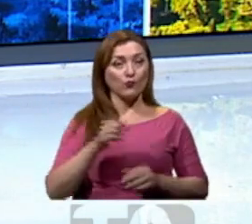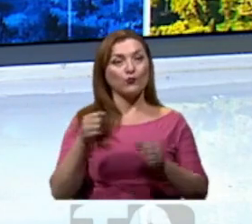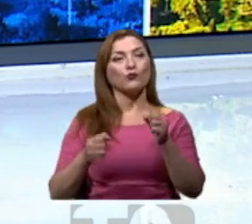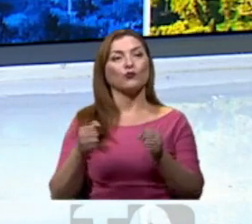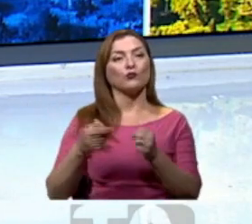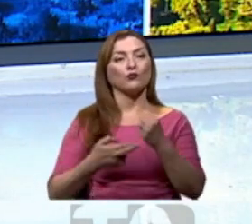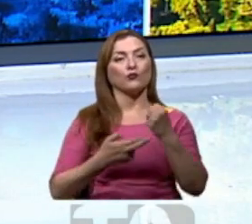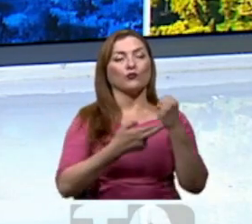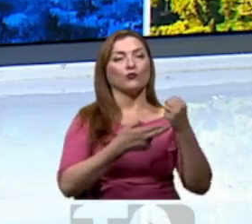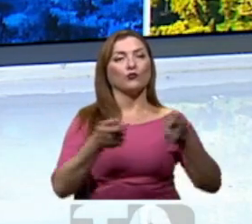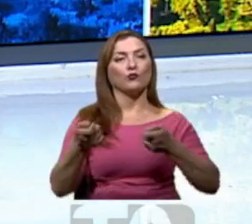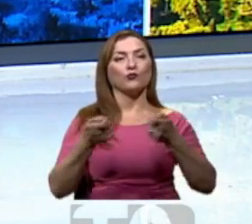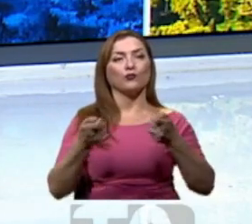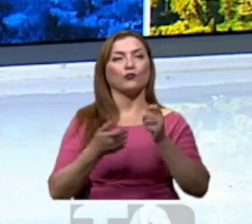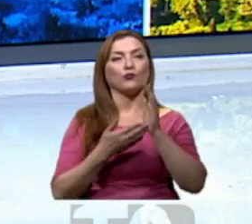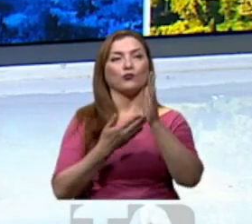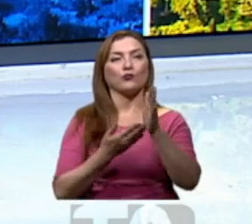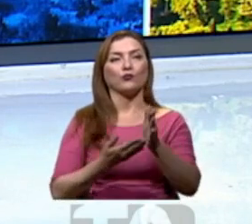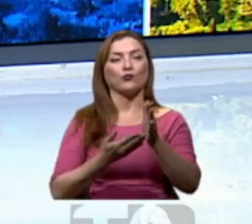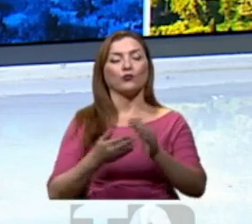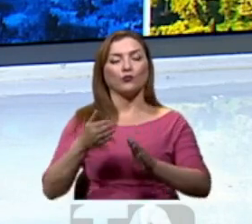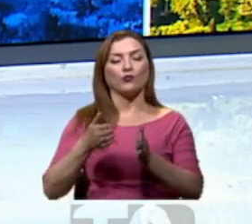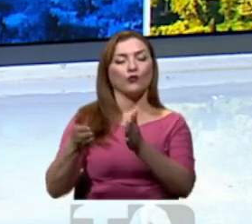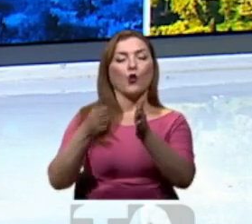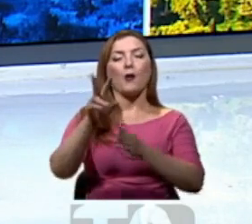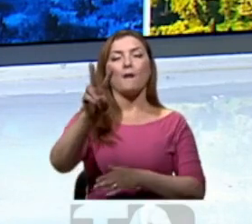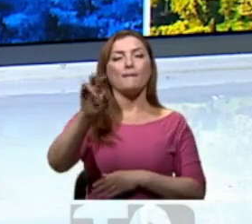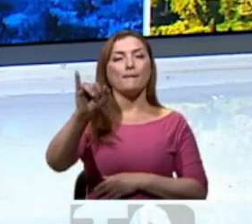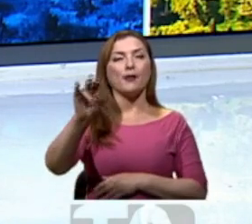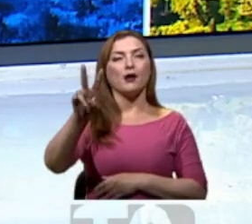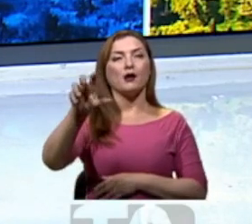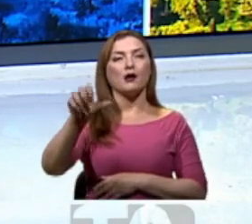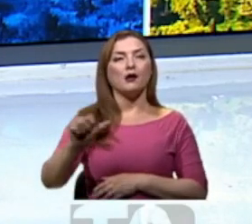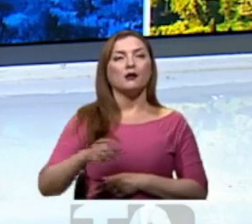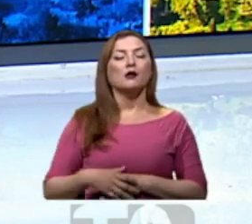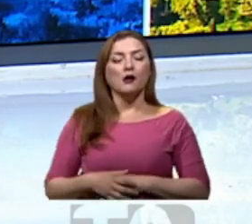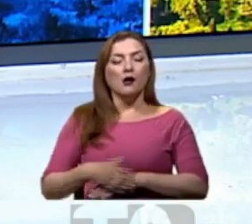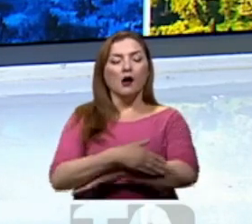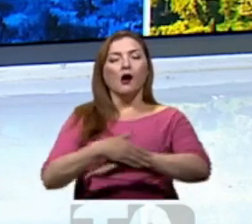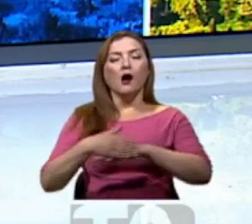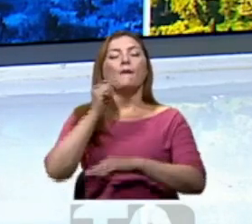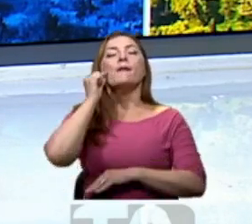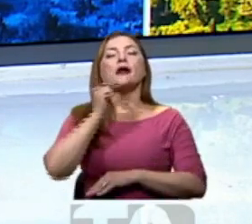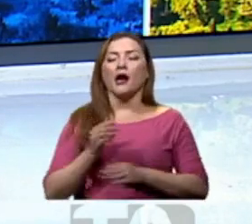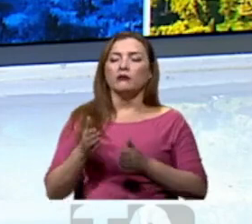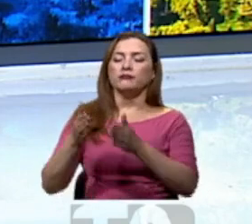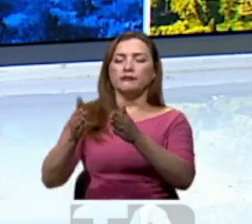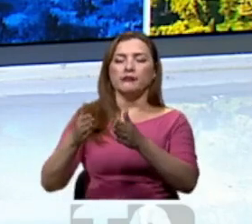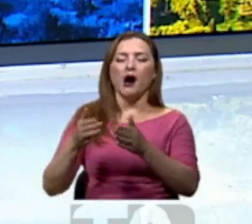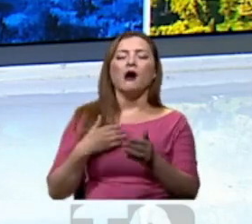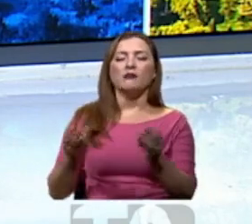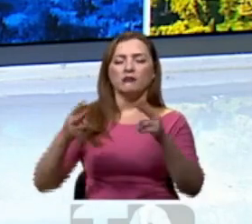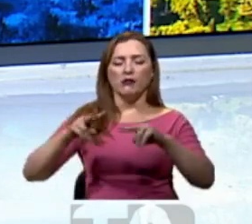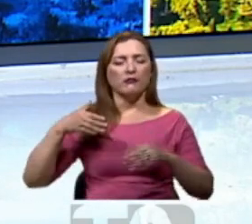estará reforzando los controles. Por ejemplo, sobre la Ruta Viva, sobre la Avenida Mariscal Sucre, adicionalmente a la Simón